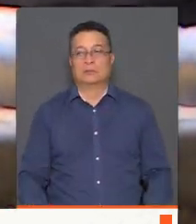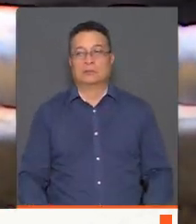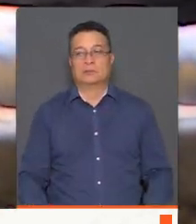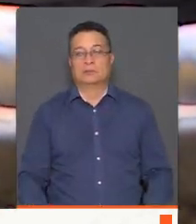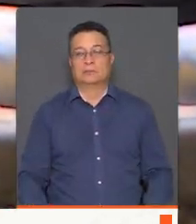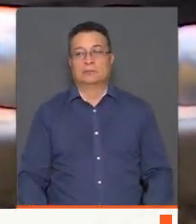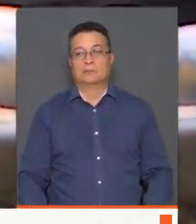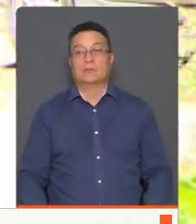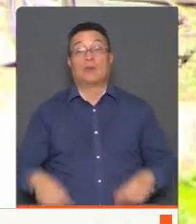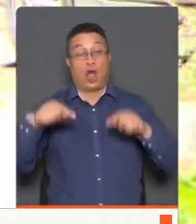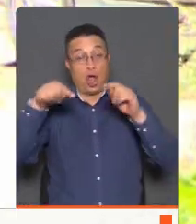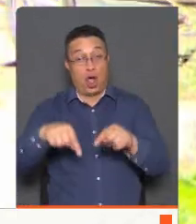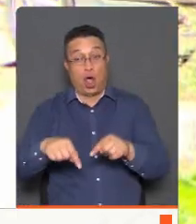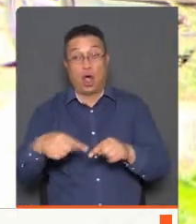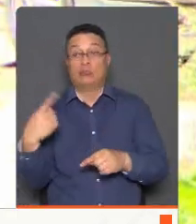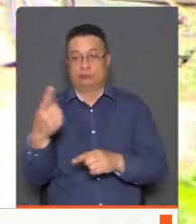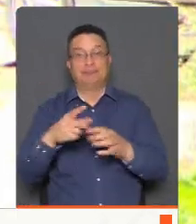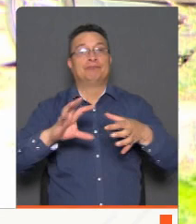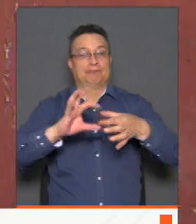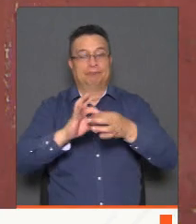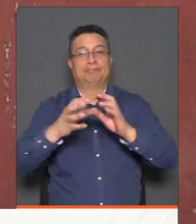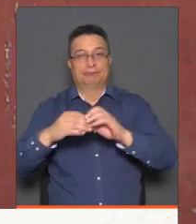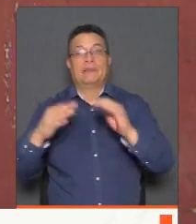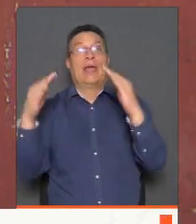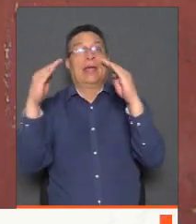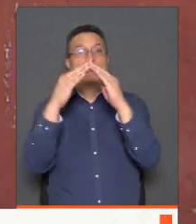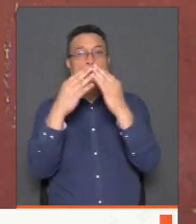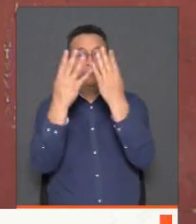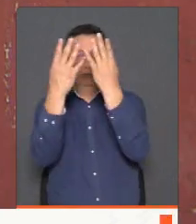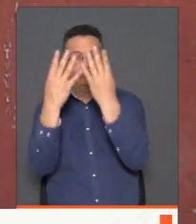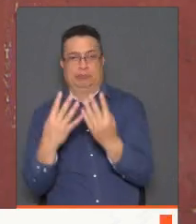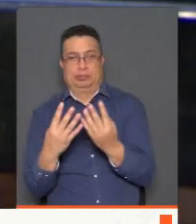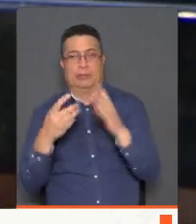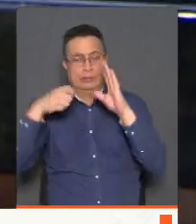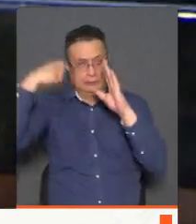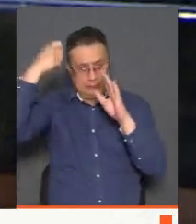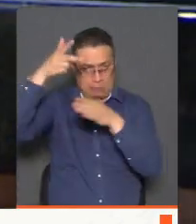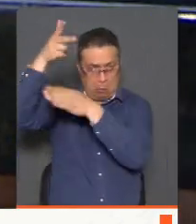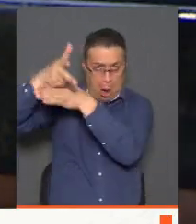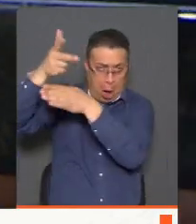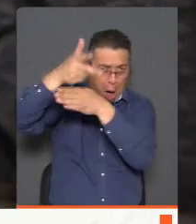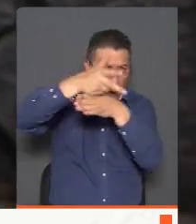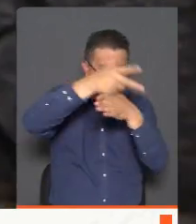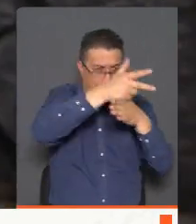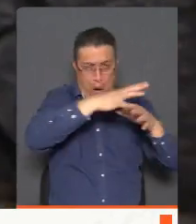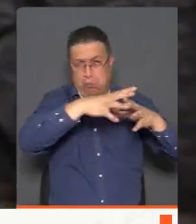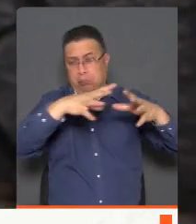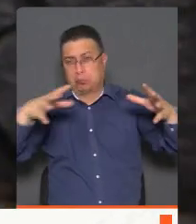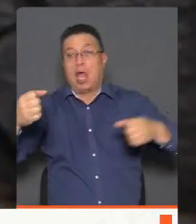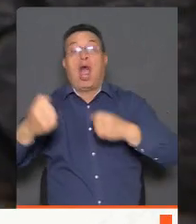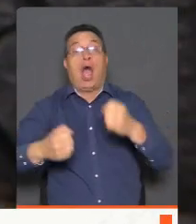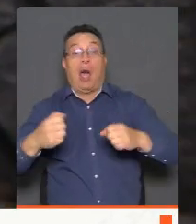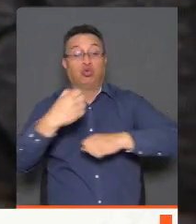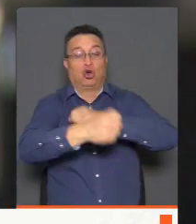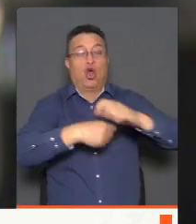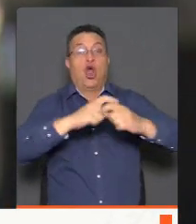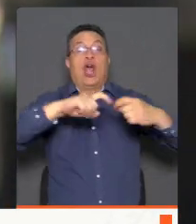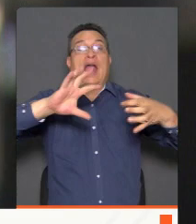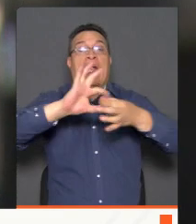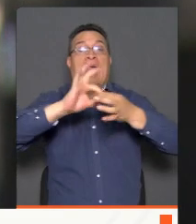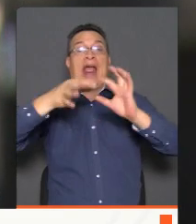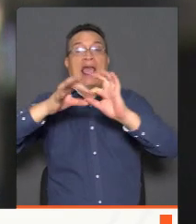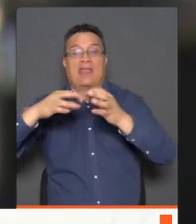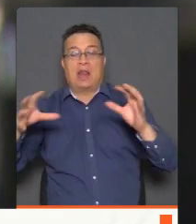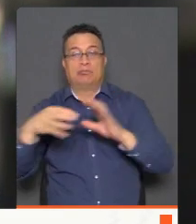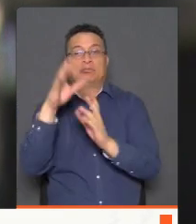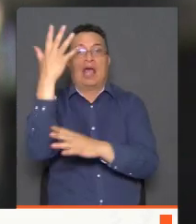Hoy el sector luce así, con casas enrejadas, llenos de cámaras de seguridad y autos encadenados a los árboles. Como no